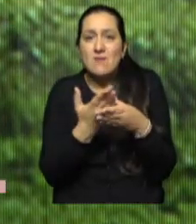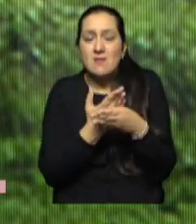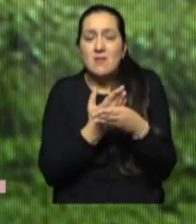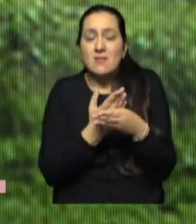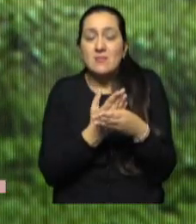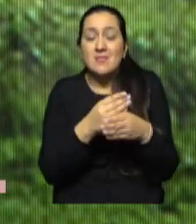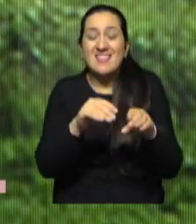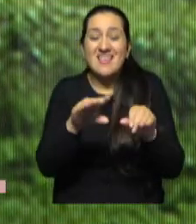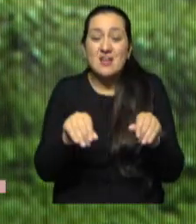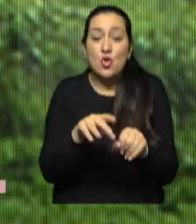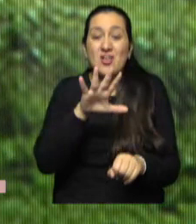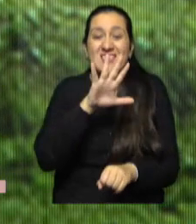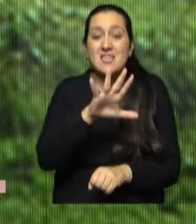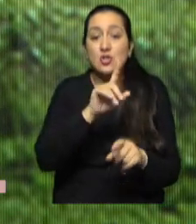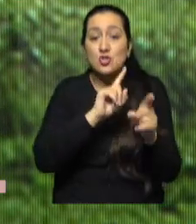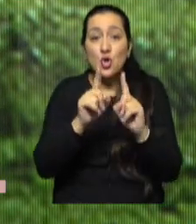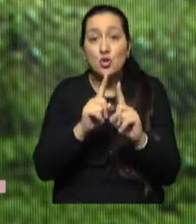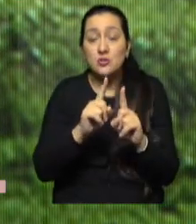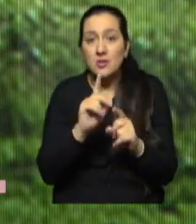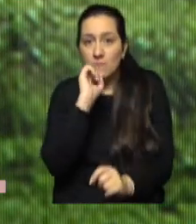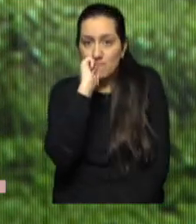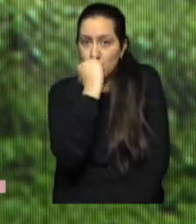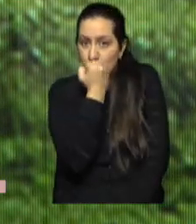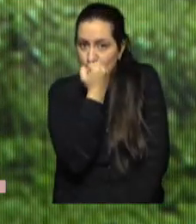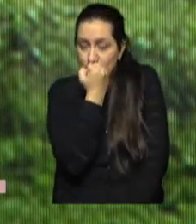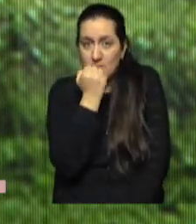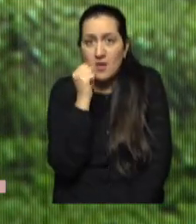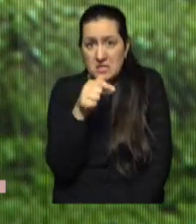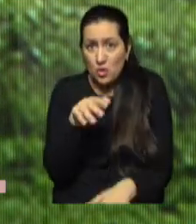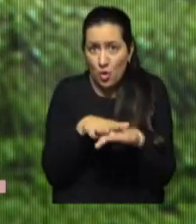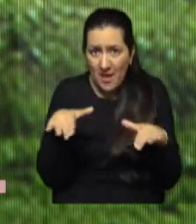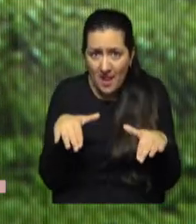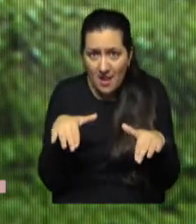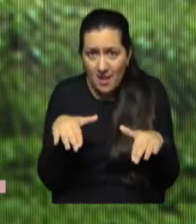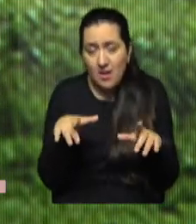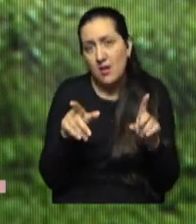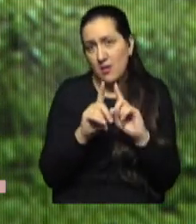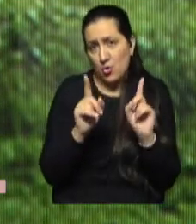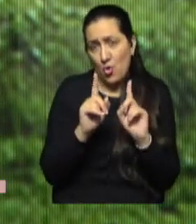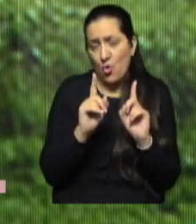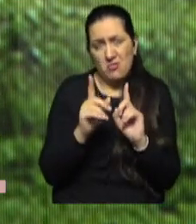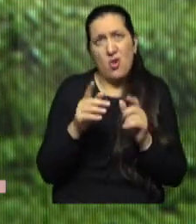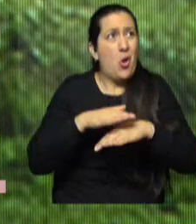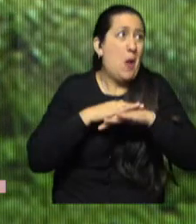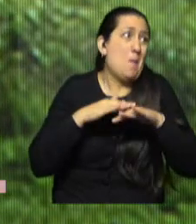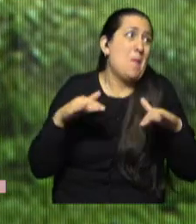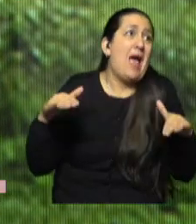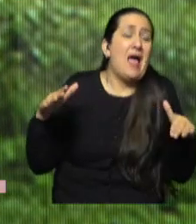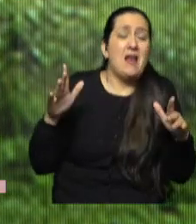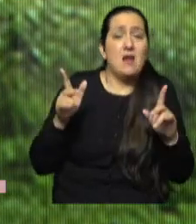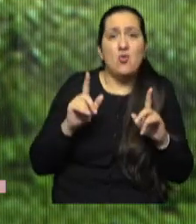quedó bajo reserva es habitual no no habitual se hace pero no es no es